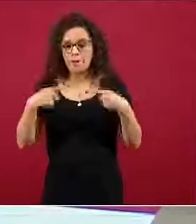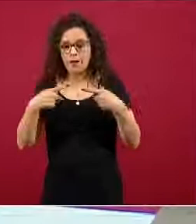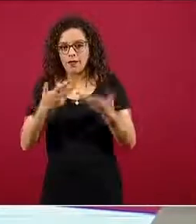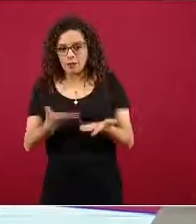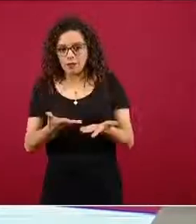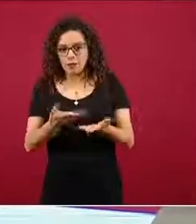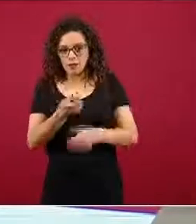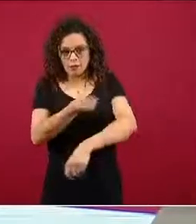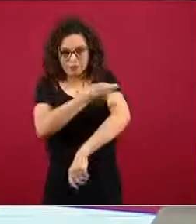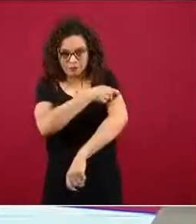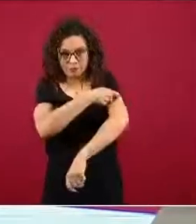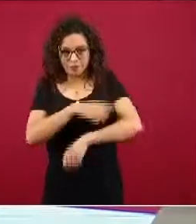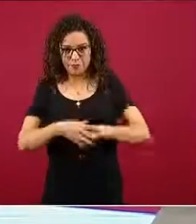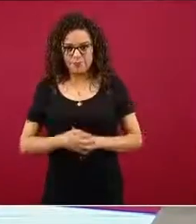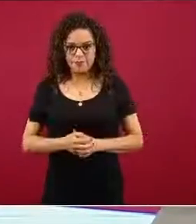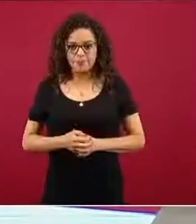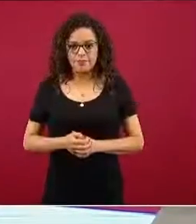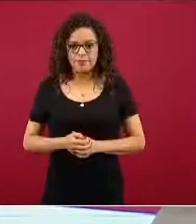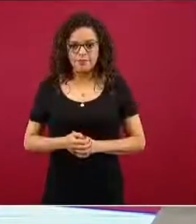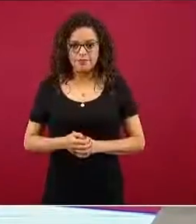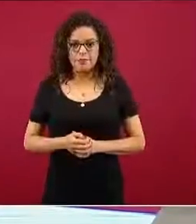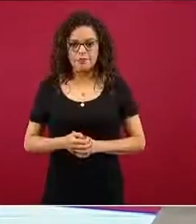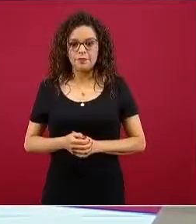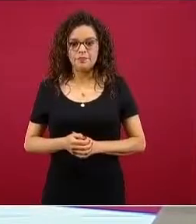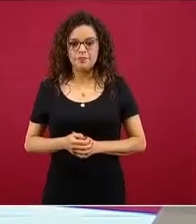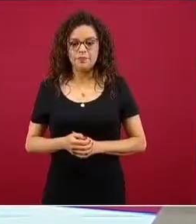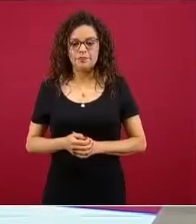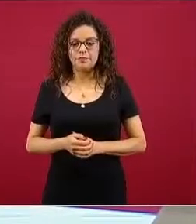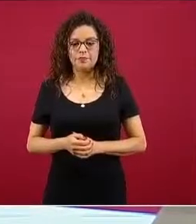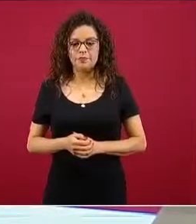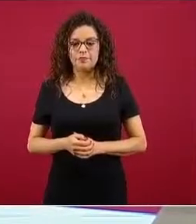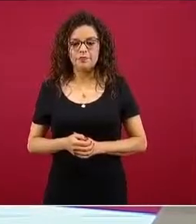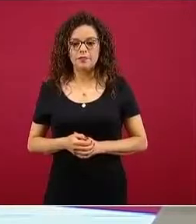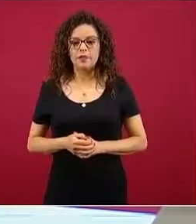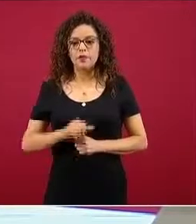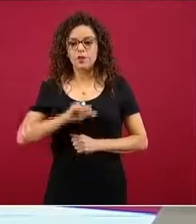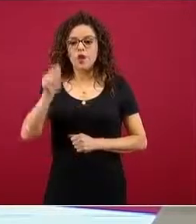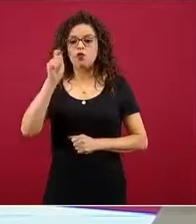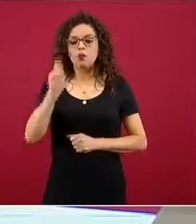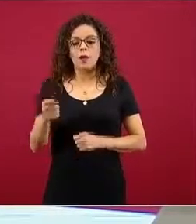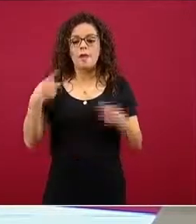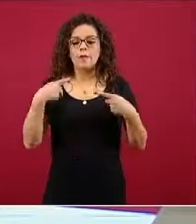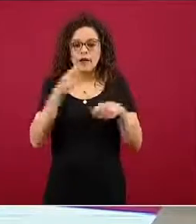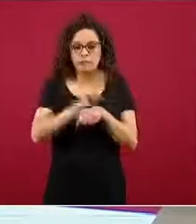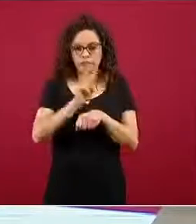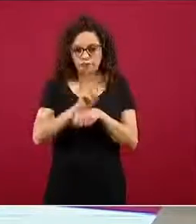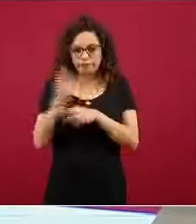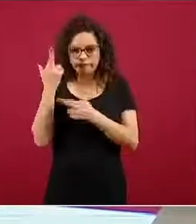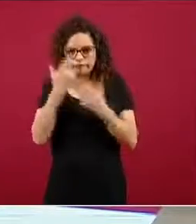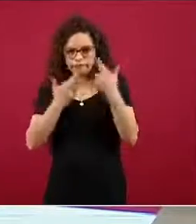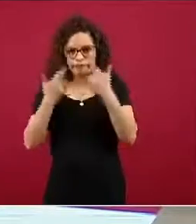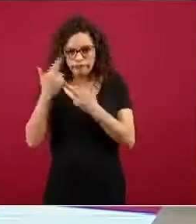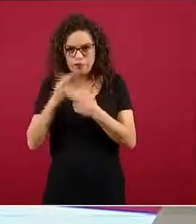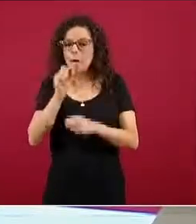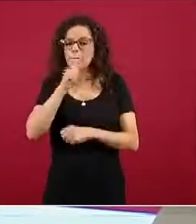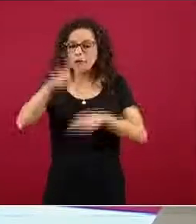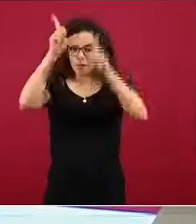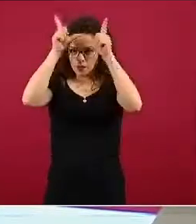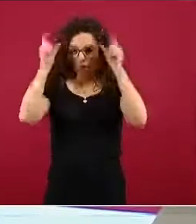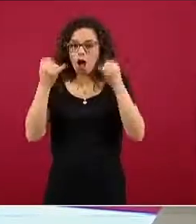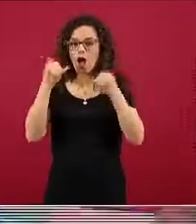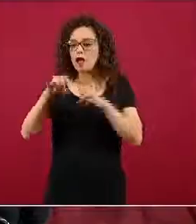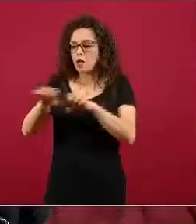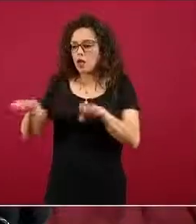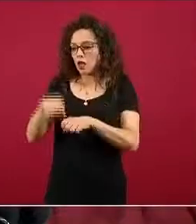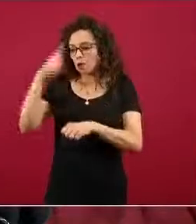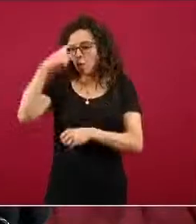al sujeto, y vacunarlo. Hay un periodo de observación también a cargo de personal de enfermería y un equipo de apoyo logístico,